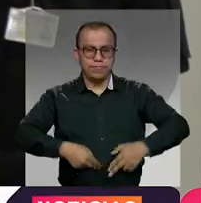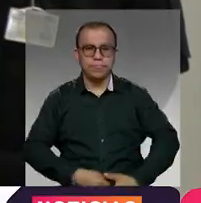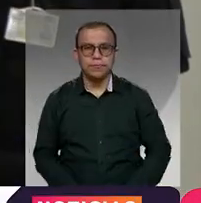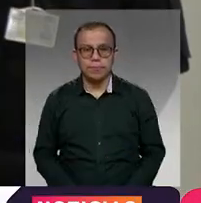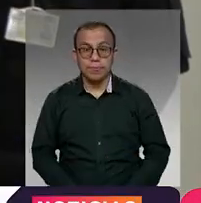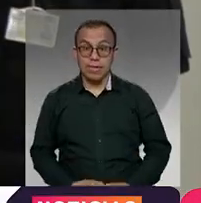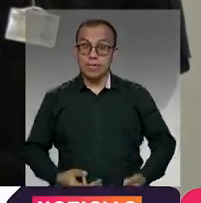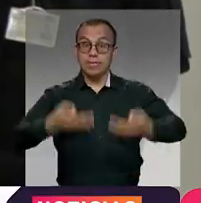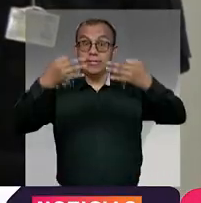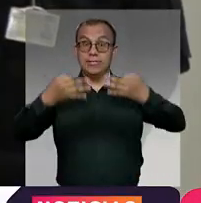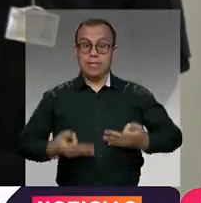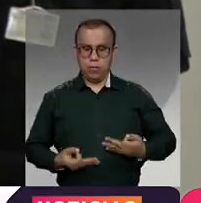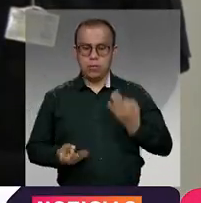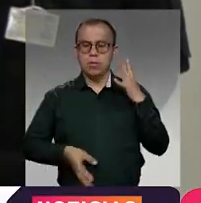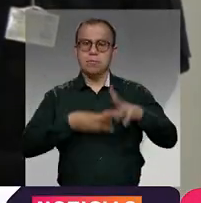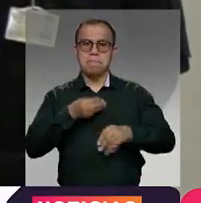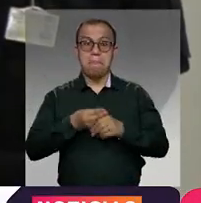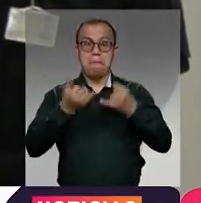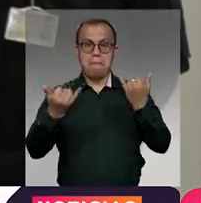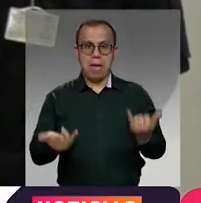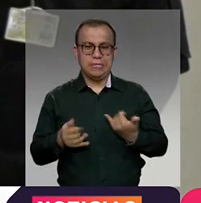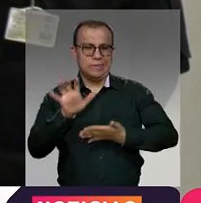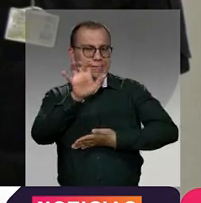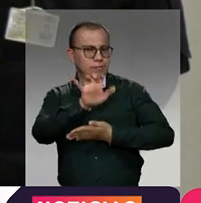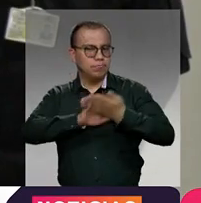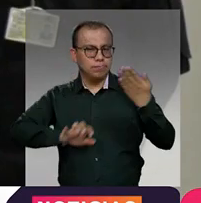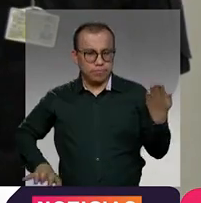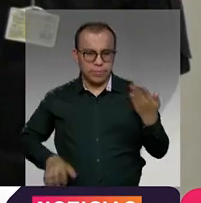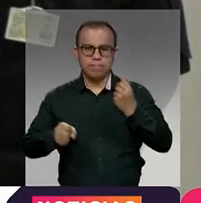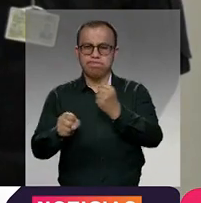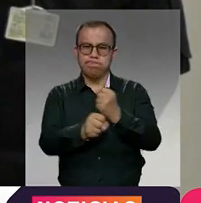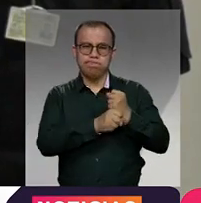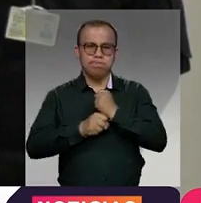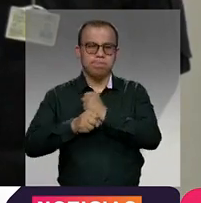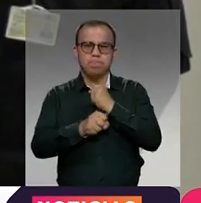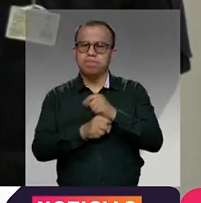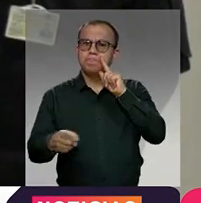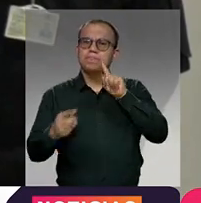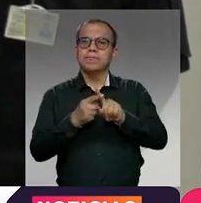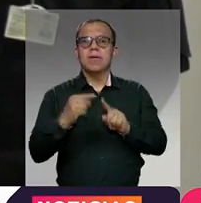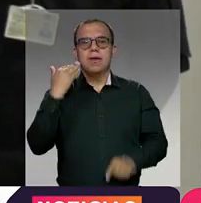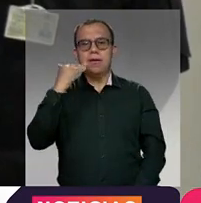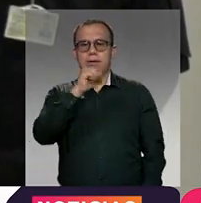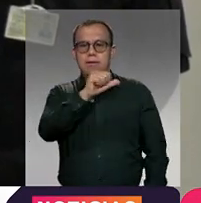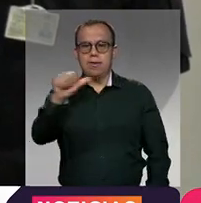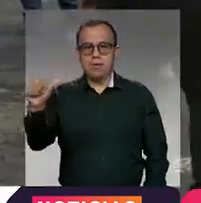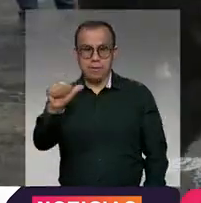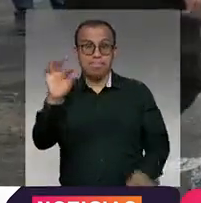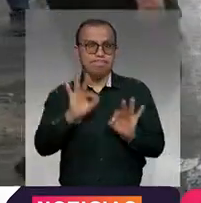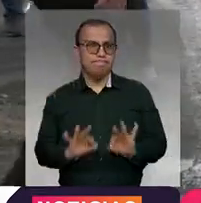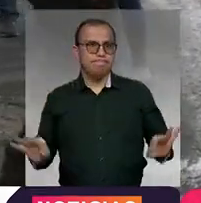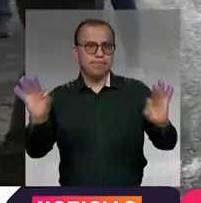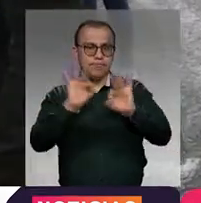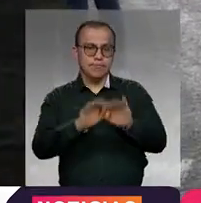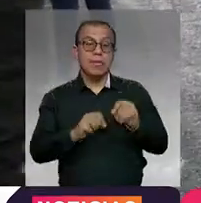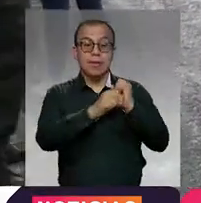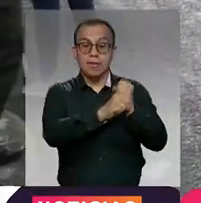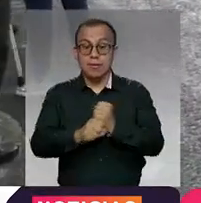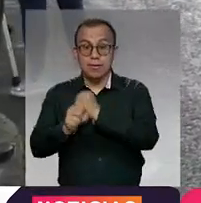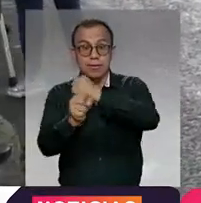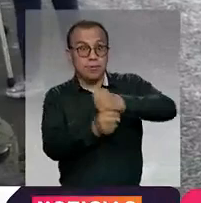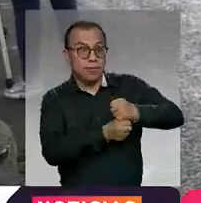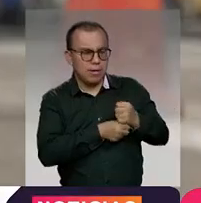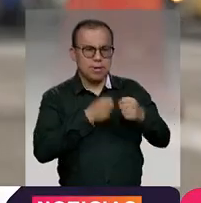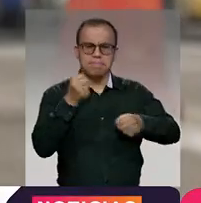de seguridad y la tarea en materia de iluminación y de trabajo con las mujeres es fundamental. El IDRD y la